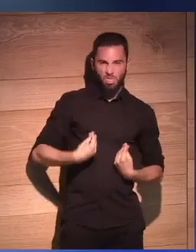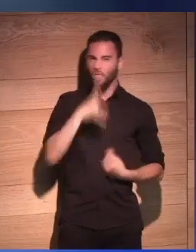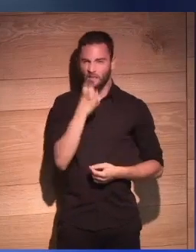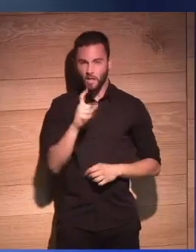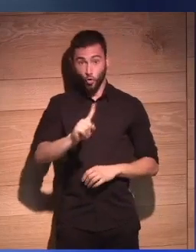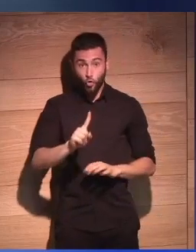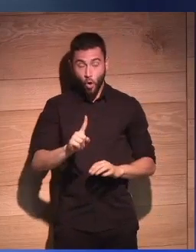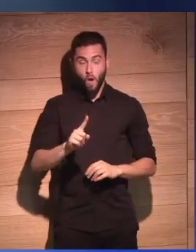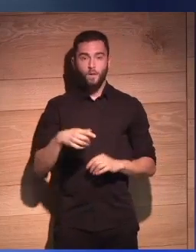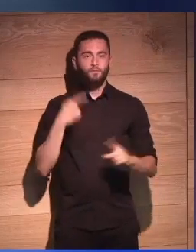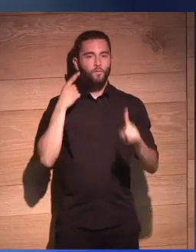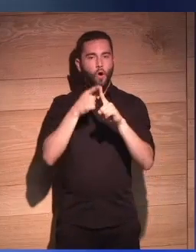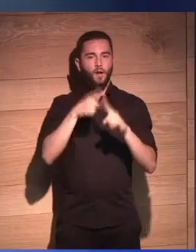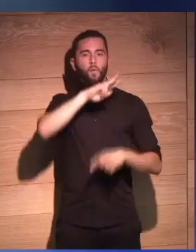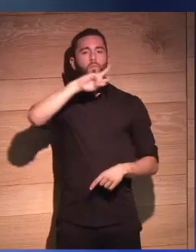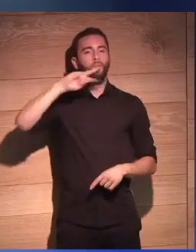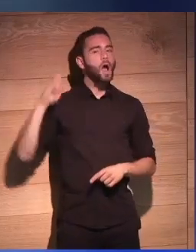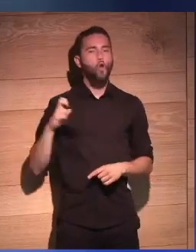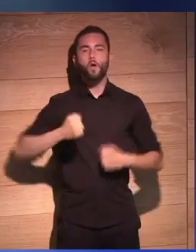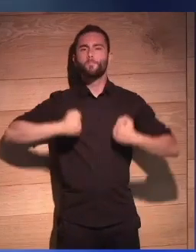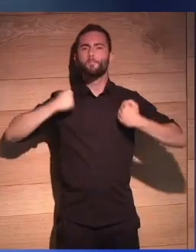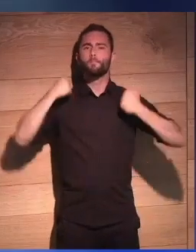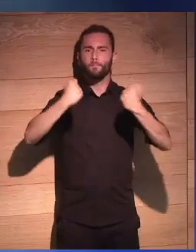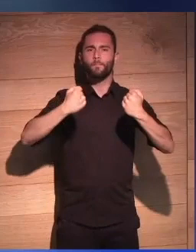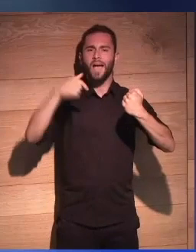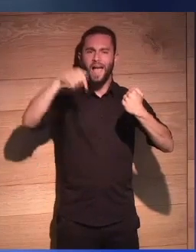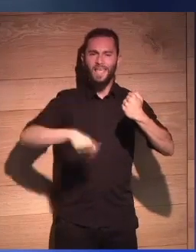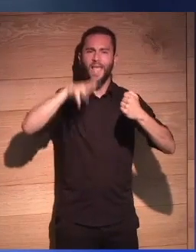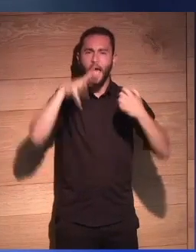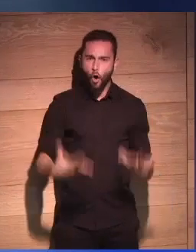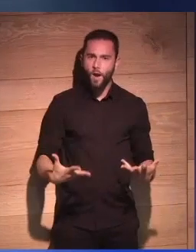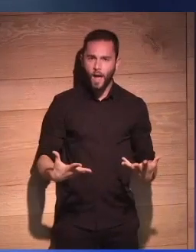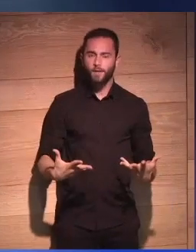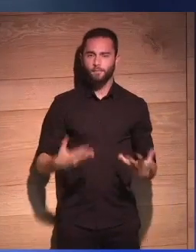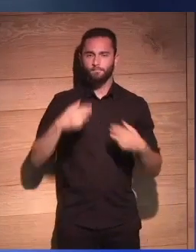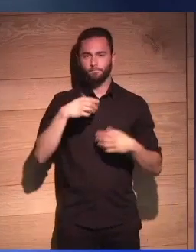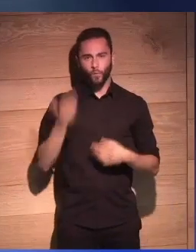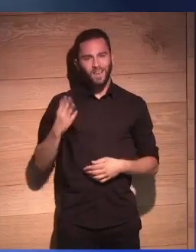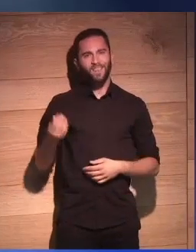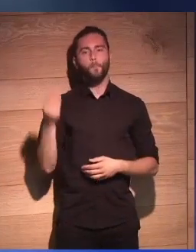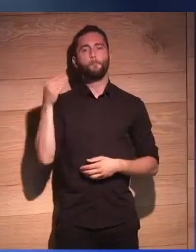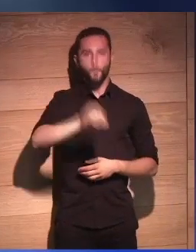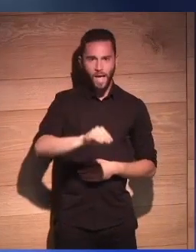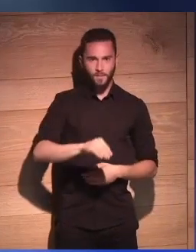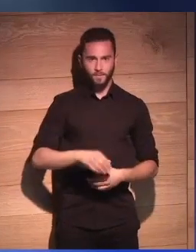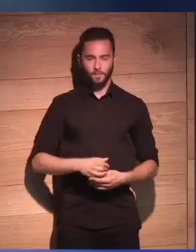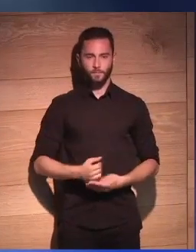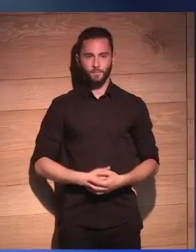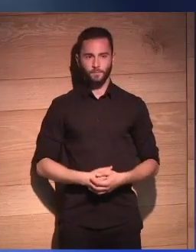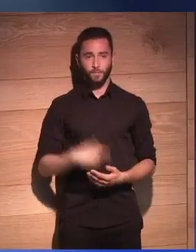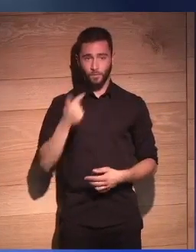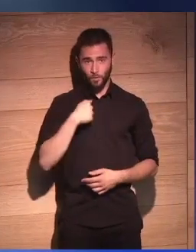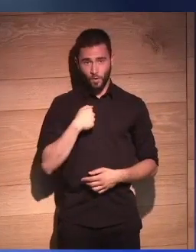deprimido, sino para valorizar mucho más el aquí y el ahora. Y yo... No,